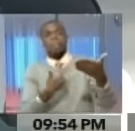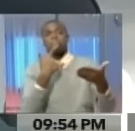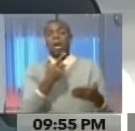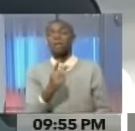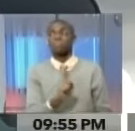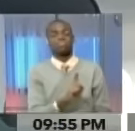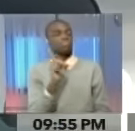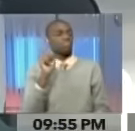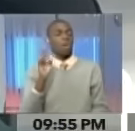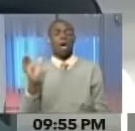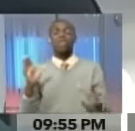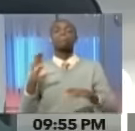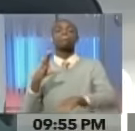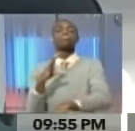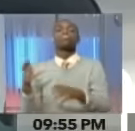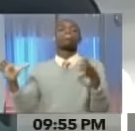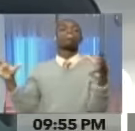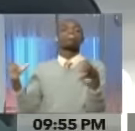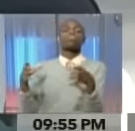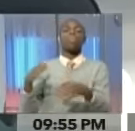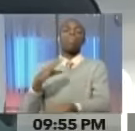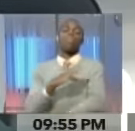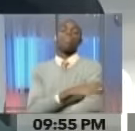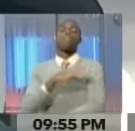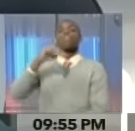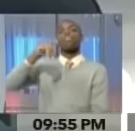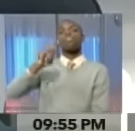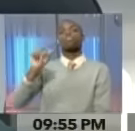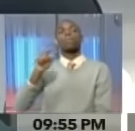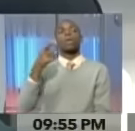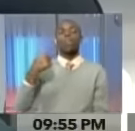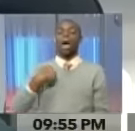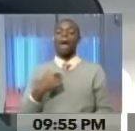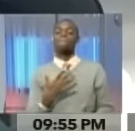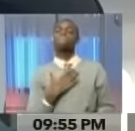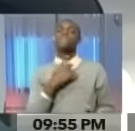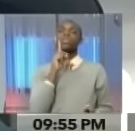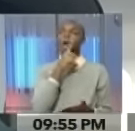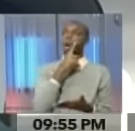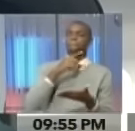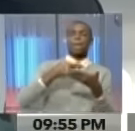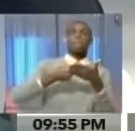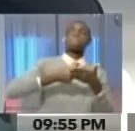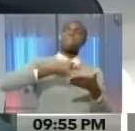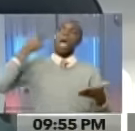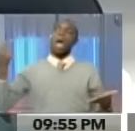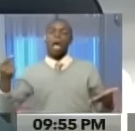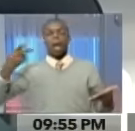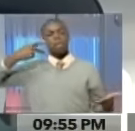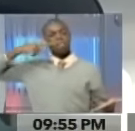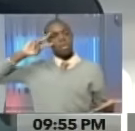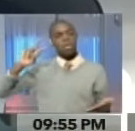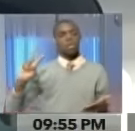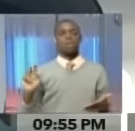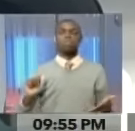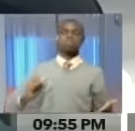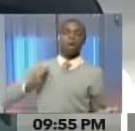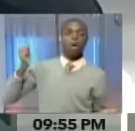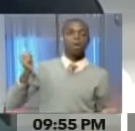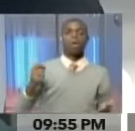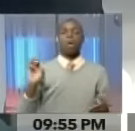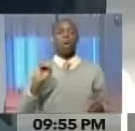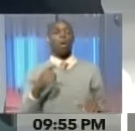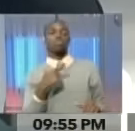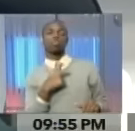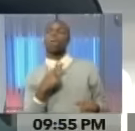mut por qué porque se les usurpó la identidad hay personas que que fallecieron seres queridos y notaron con dolor que